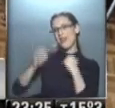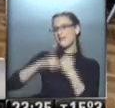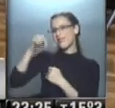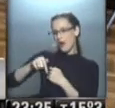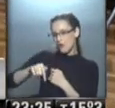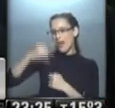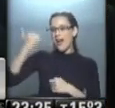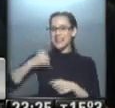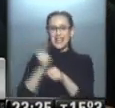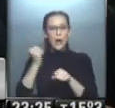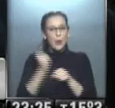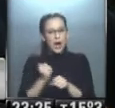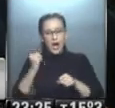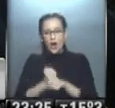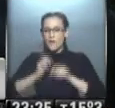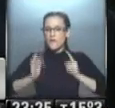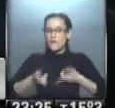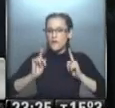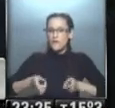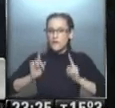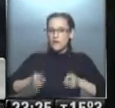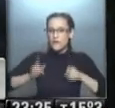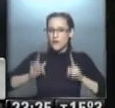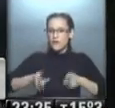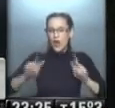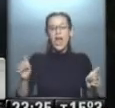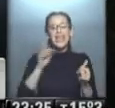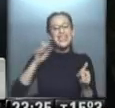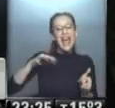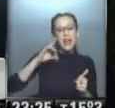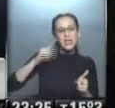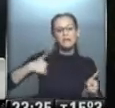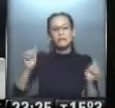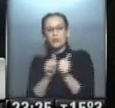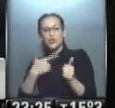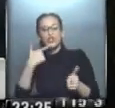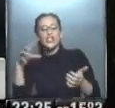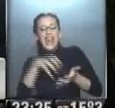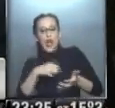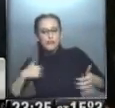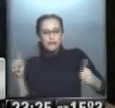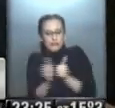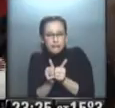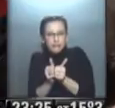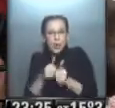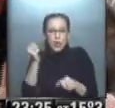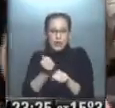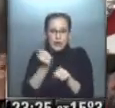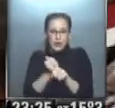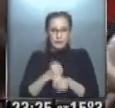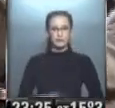trabajo muy permanente y conjunto entre el INADI y el Senado en este punto y nos permite hoy presentar este